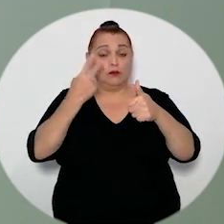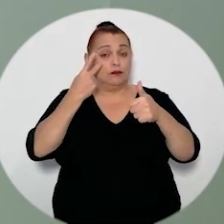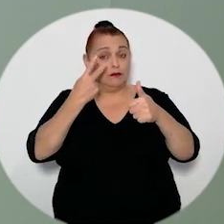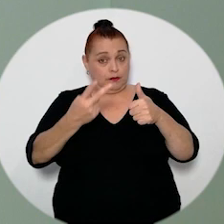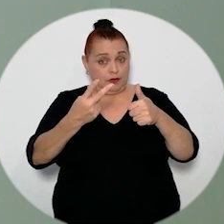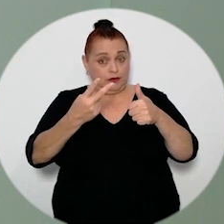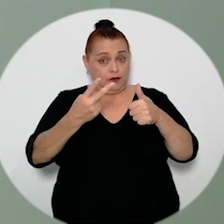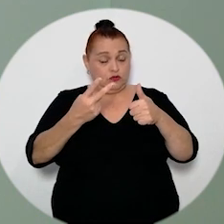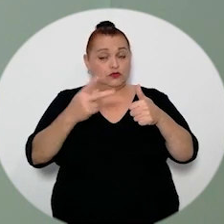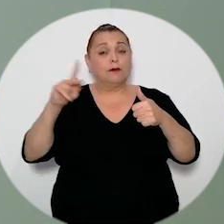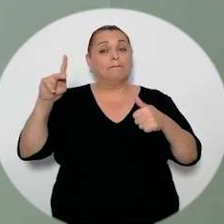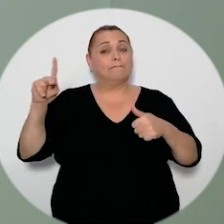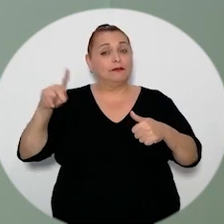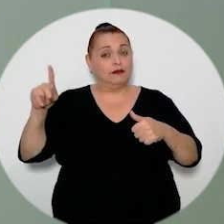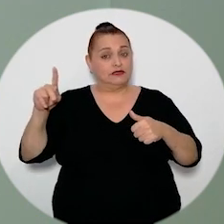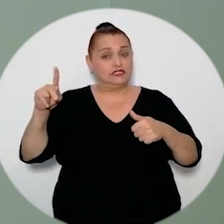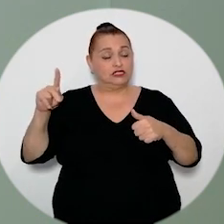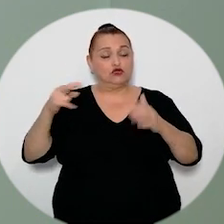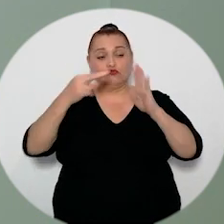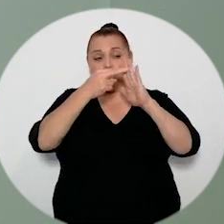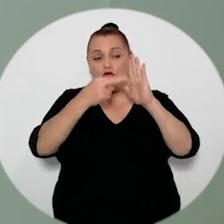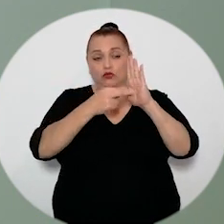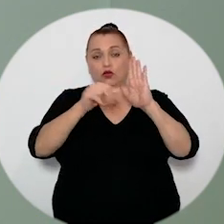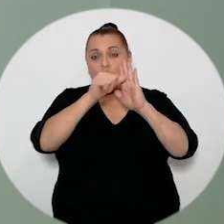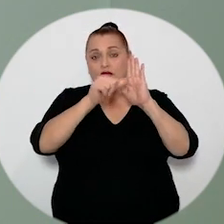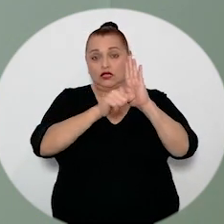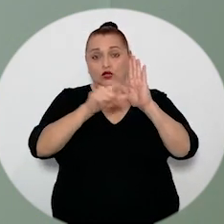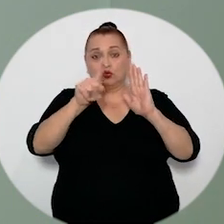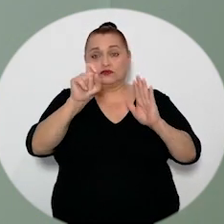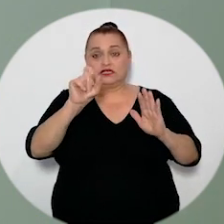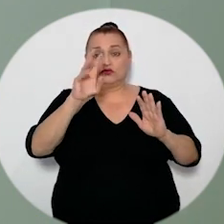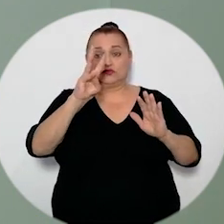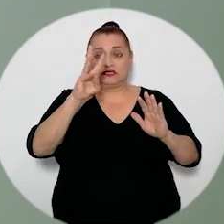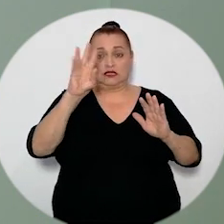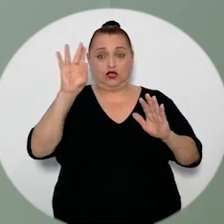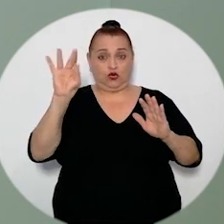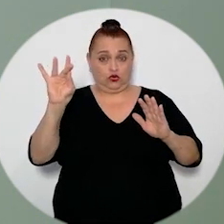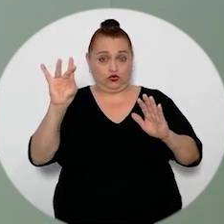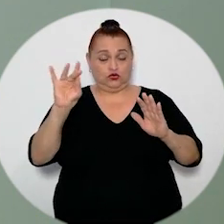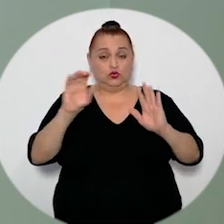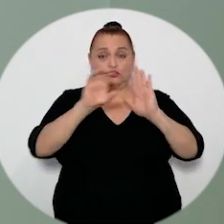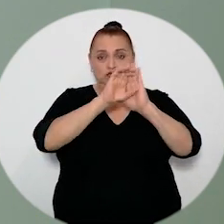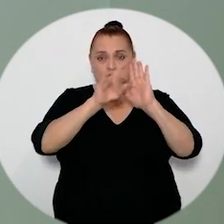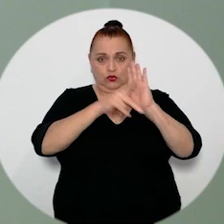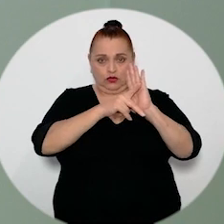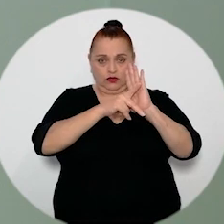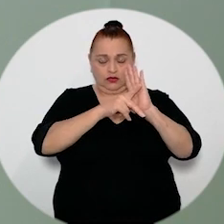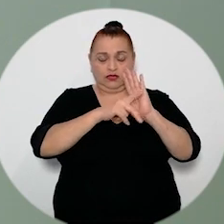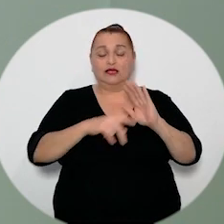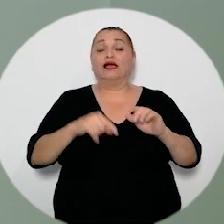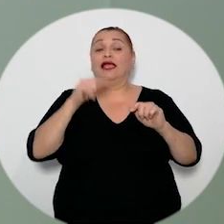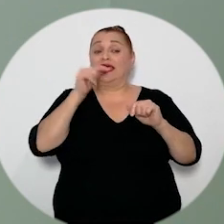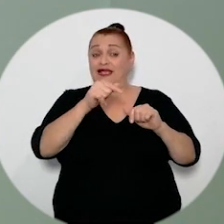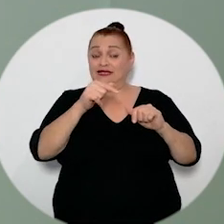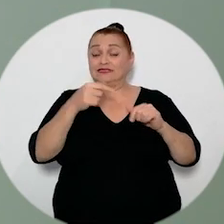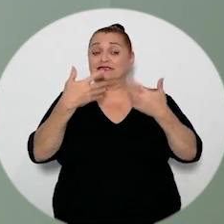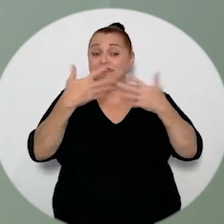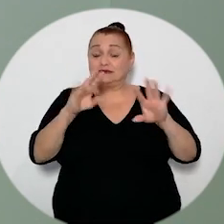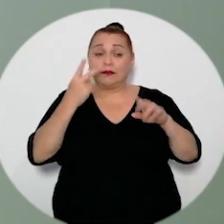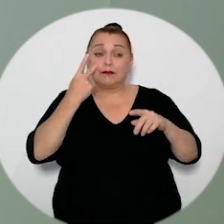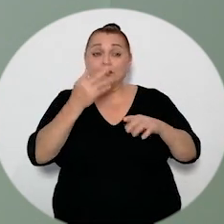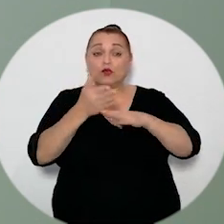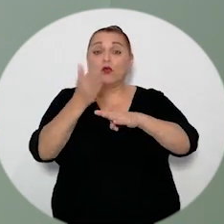lugar, encontramos el plebiscito regulado en el artículo 168 de la Constitución Política. Este se